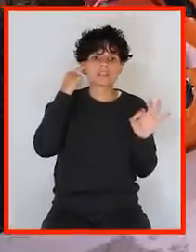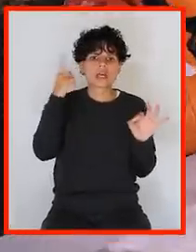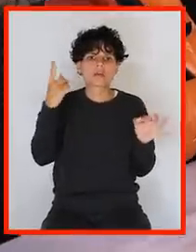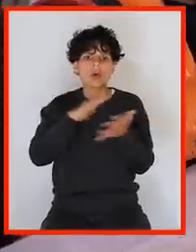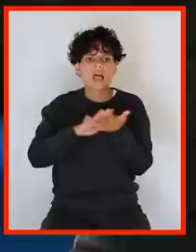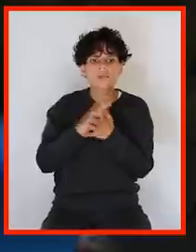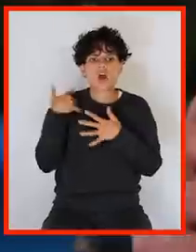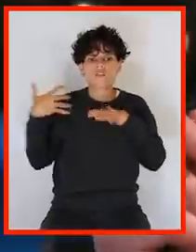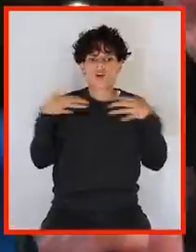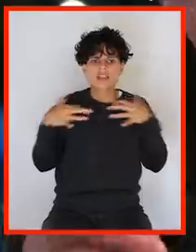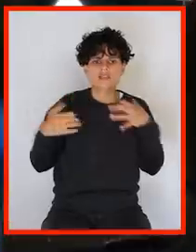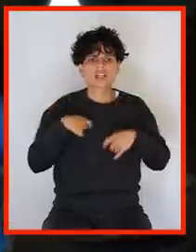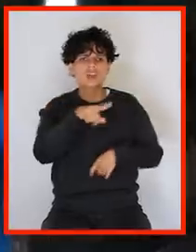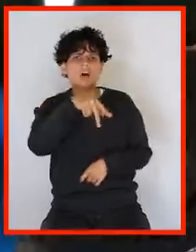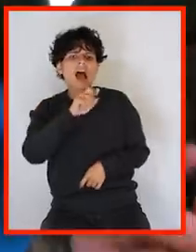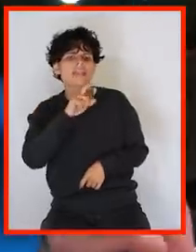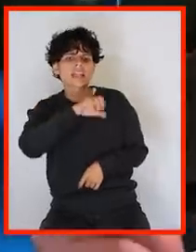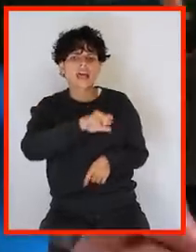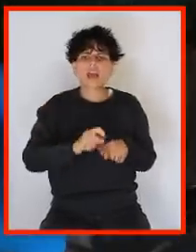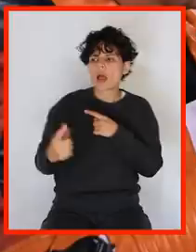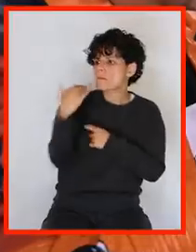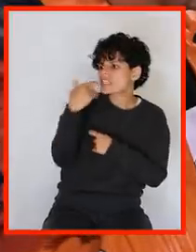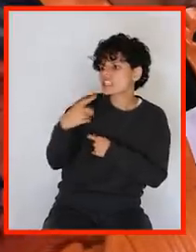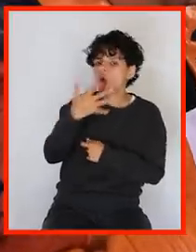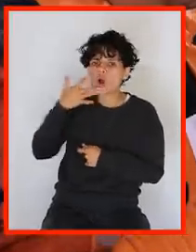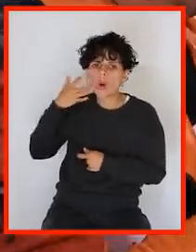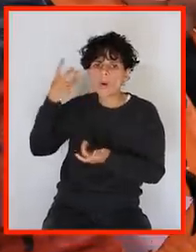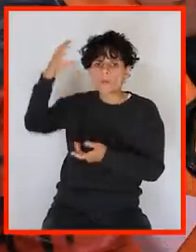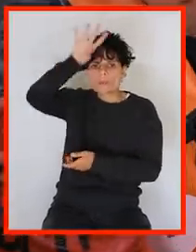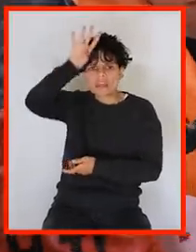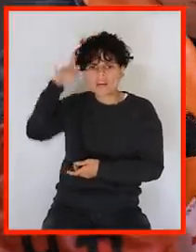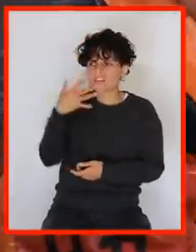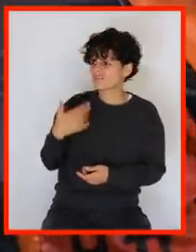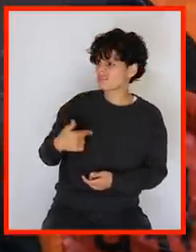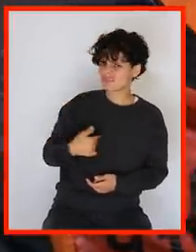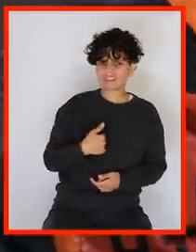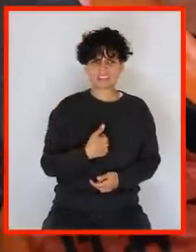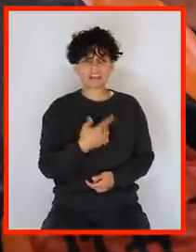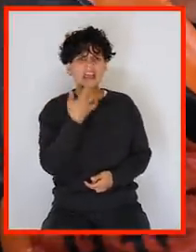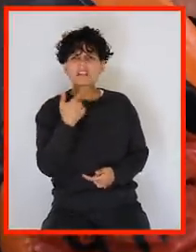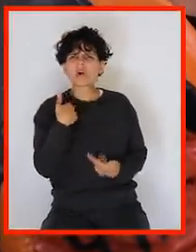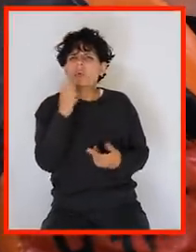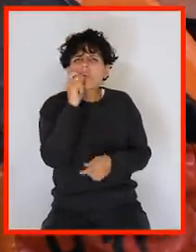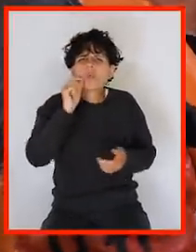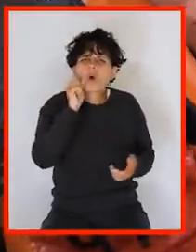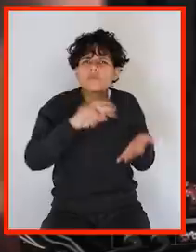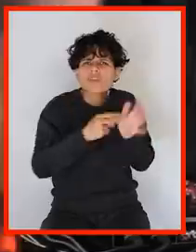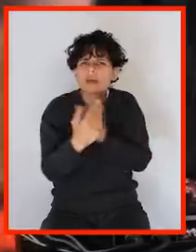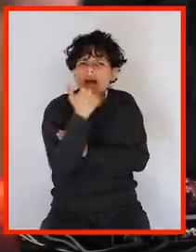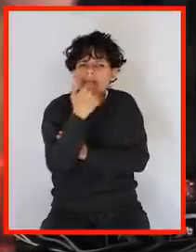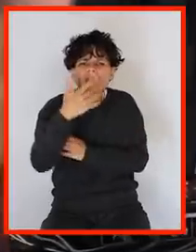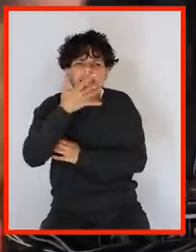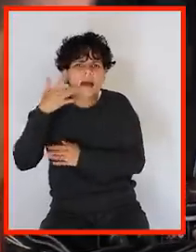agresivo en las batallas, así como, suelta la Atenea, va. Pizza con piña, ¿no? ¿A qué? ¿A dónde? Ah, mira. ¿Qué tienes contra la pizza con piña?